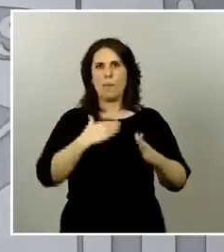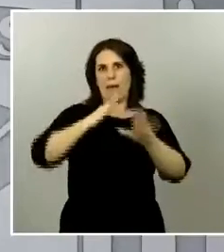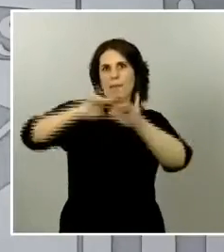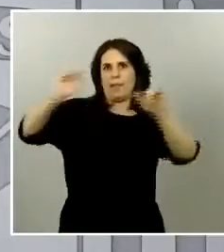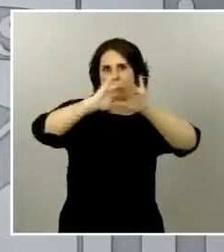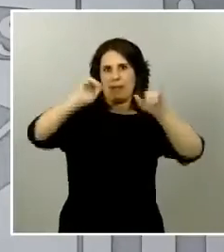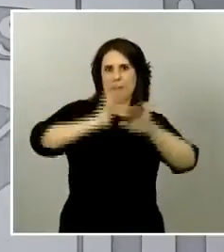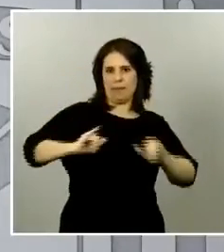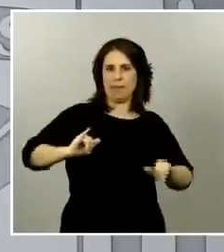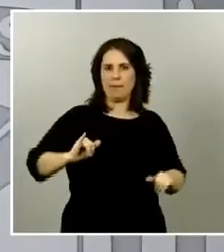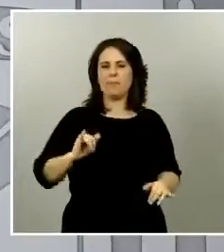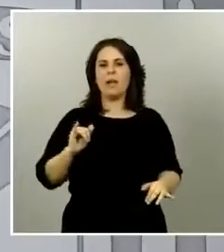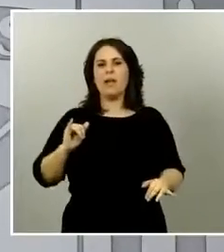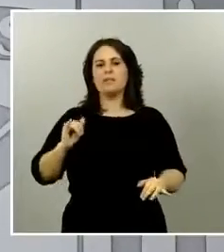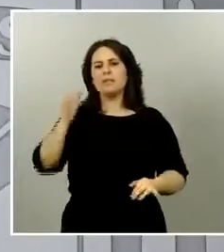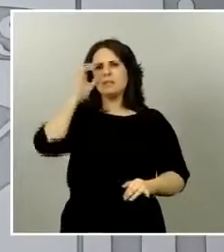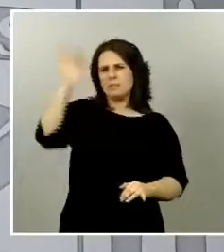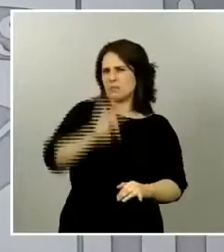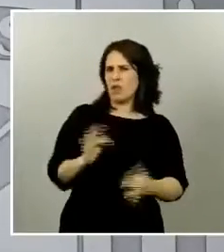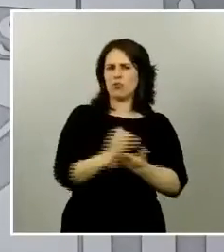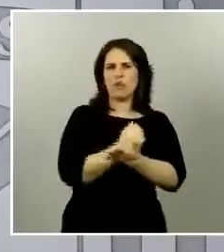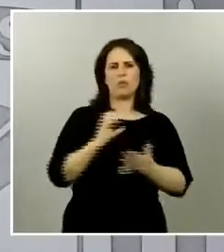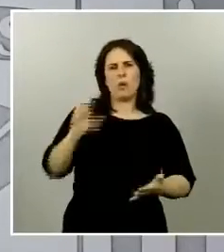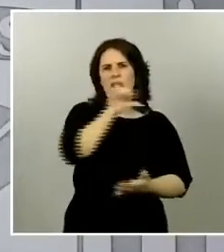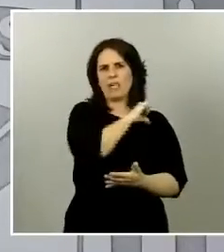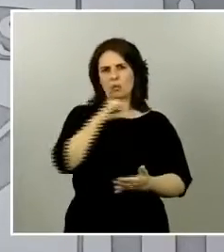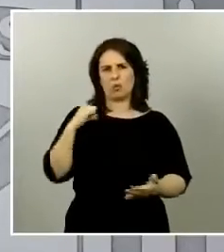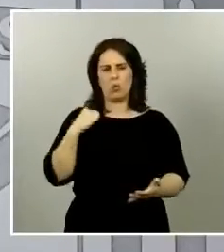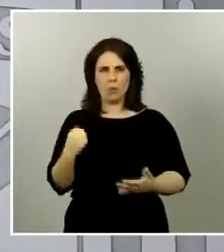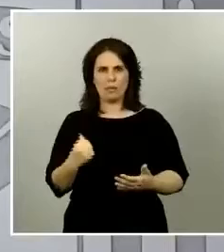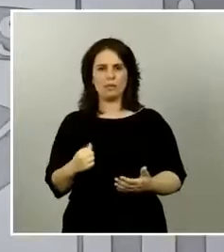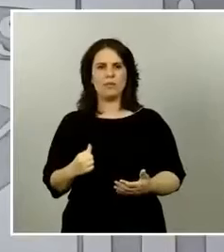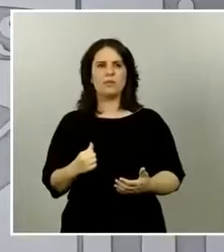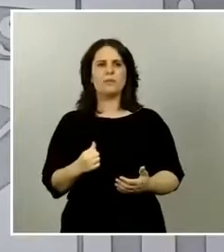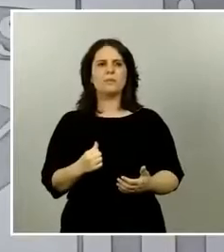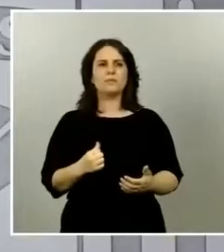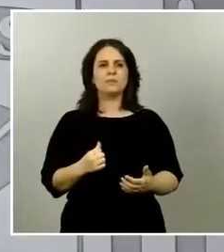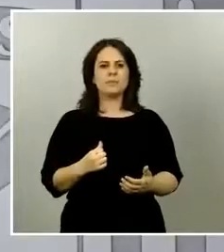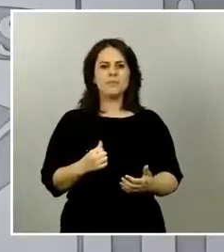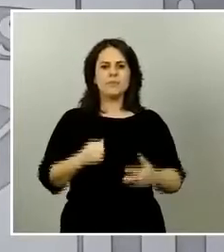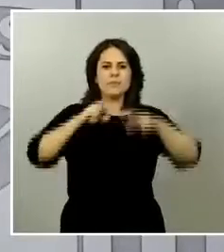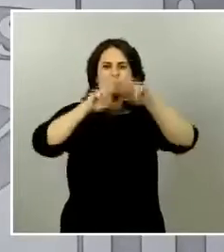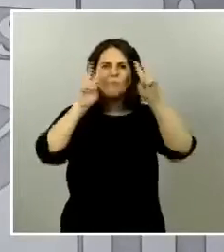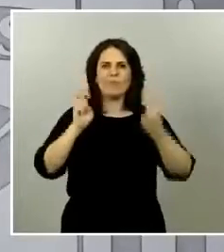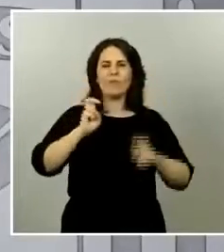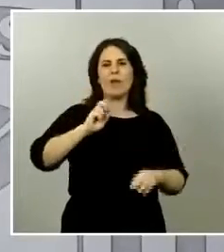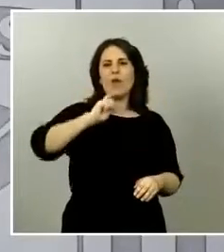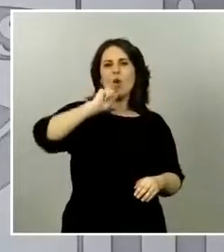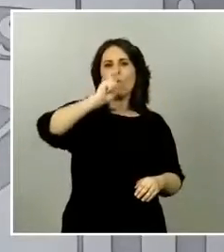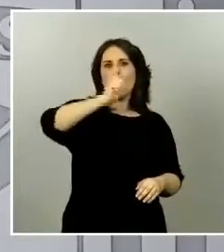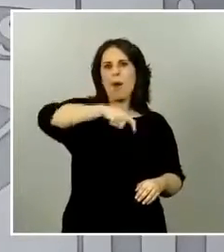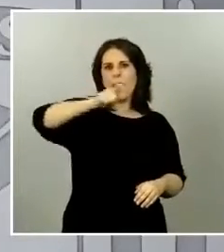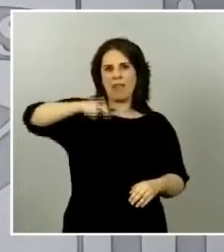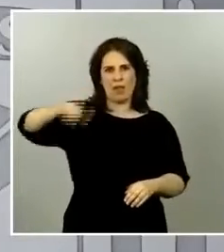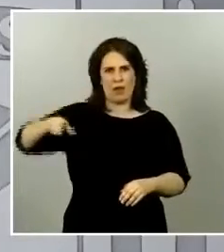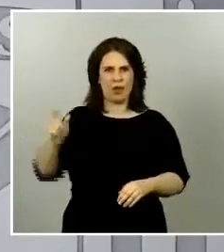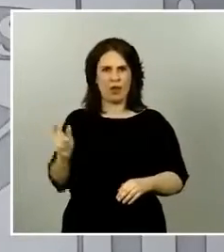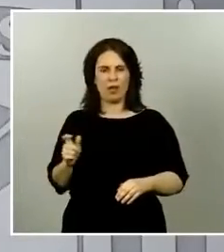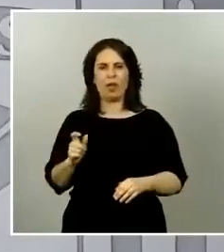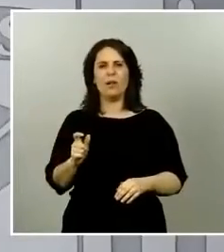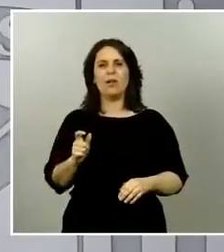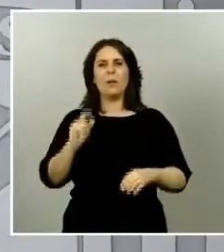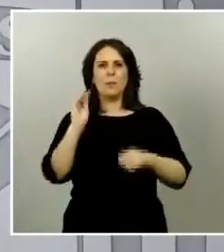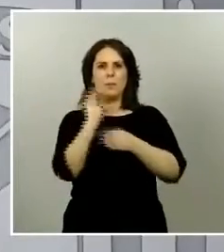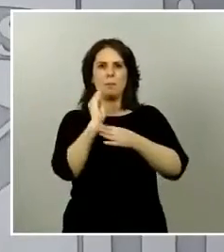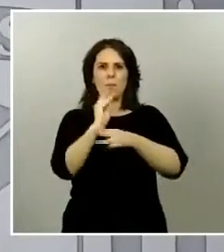una parte o a otra del territorio. Hemos escuchado a todas las comunidades autónomas y vamos a darle un mayor peso a la parte